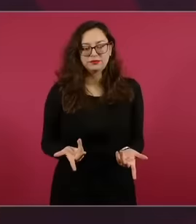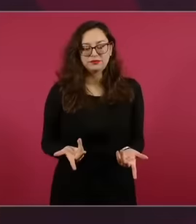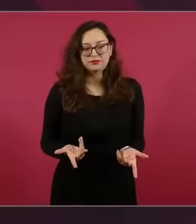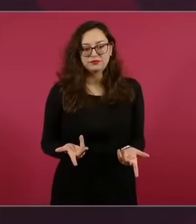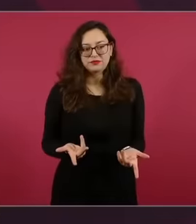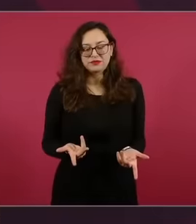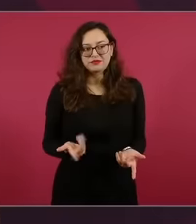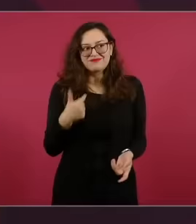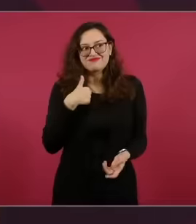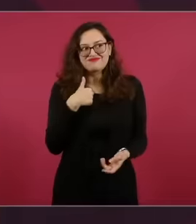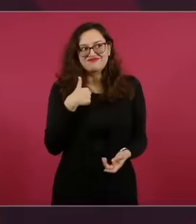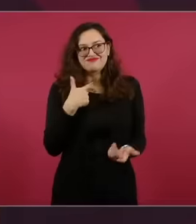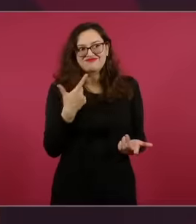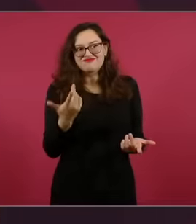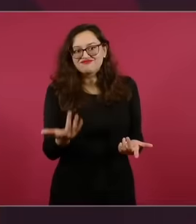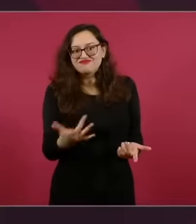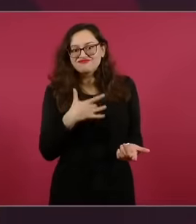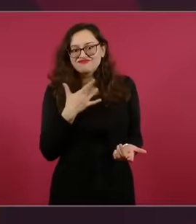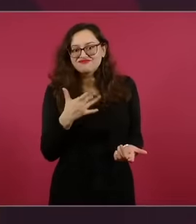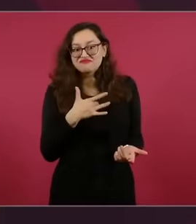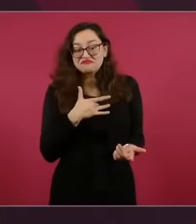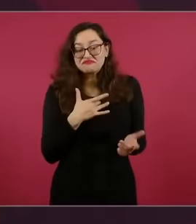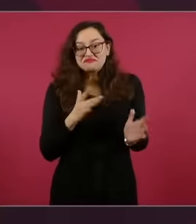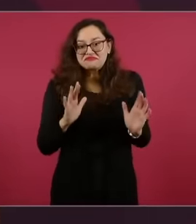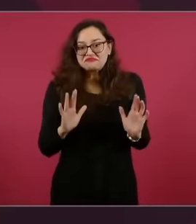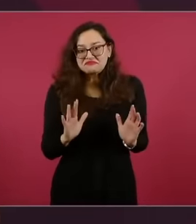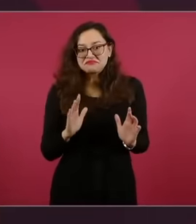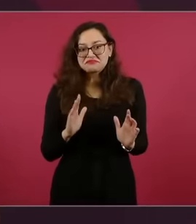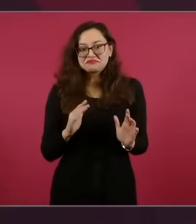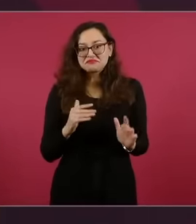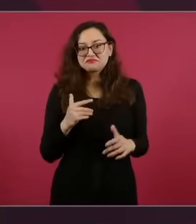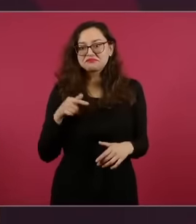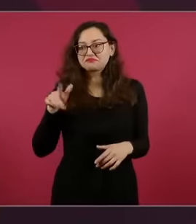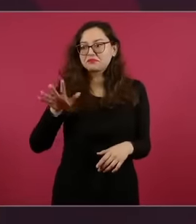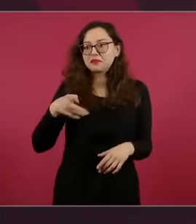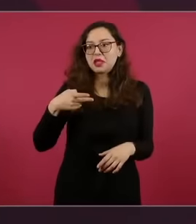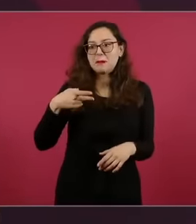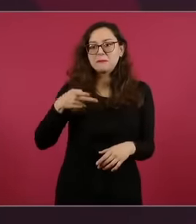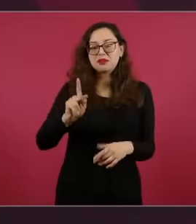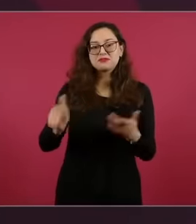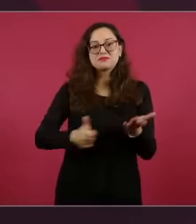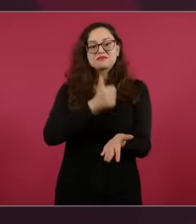siempre la gente de la capital ha sido progresista,